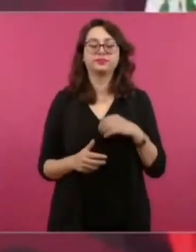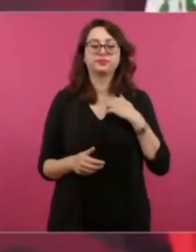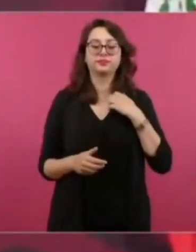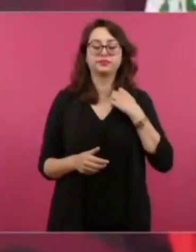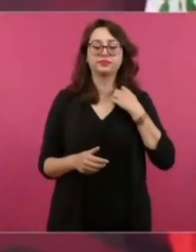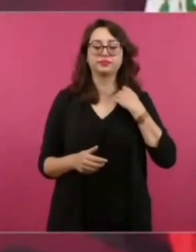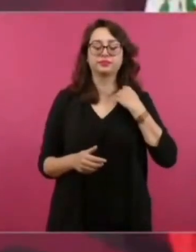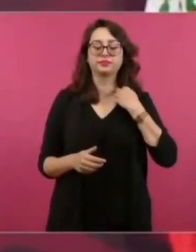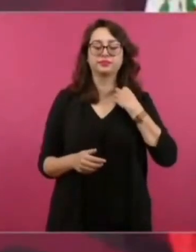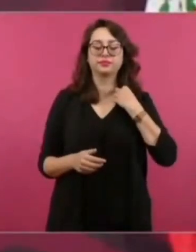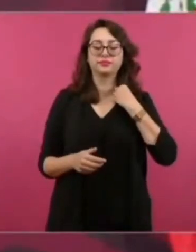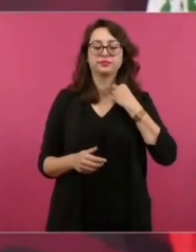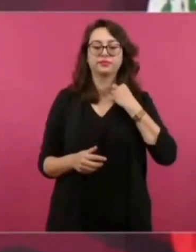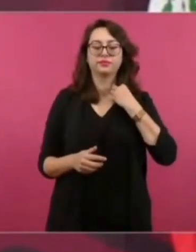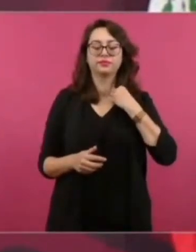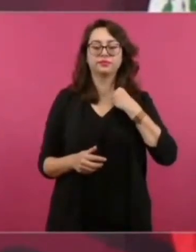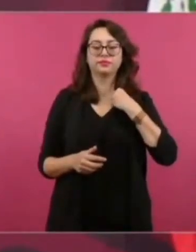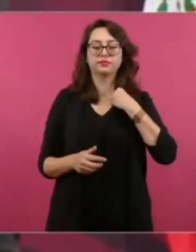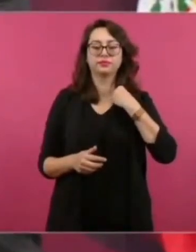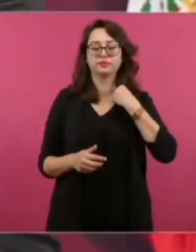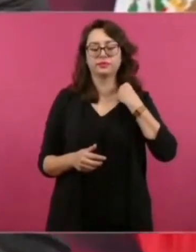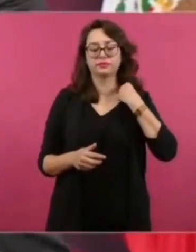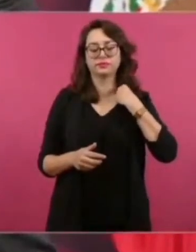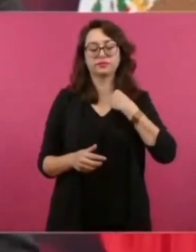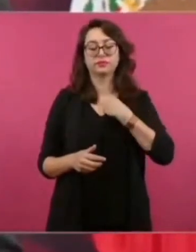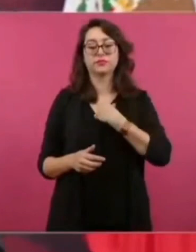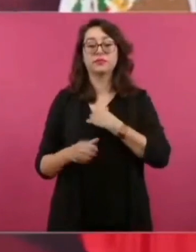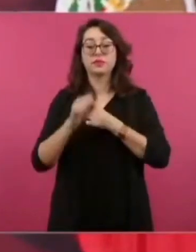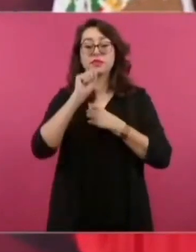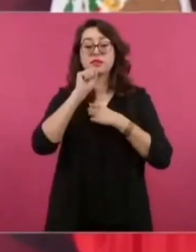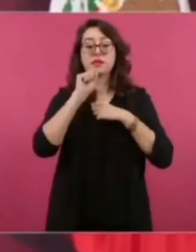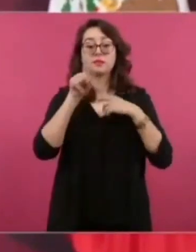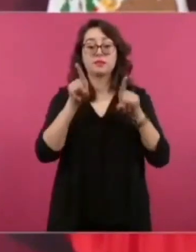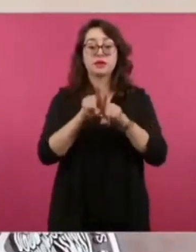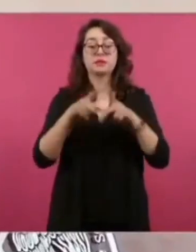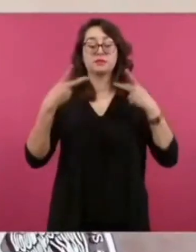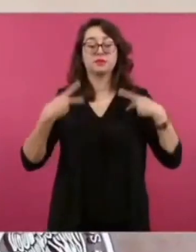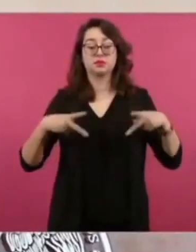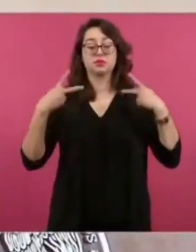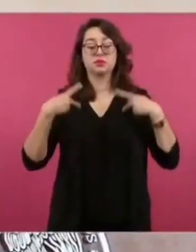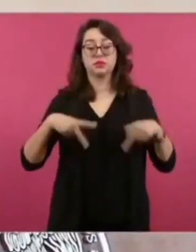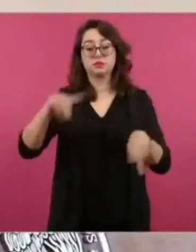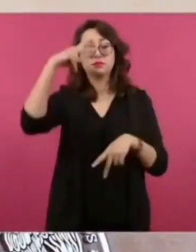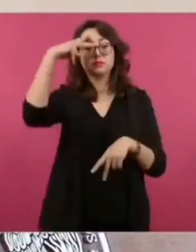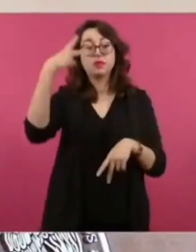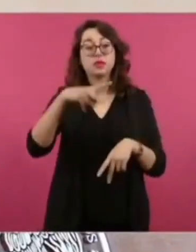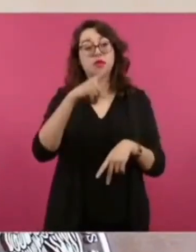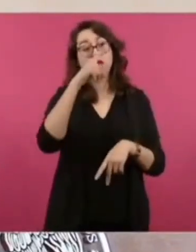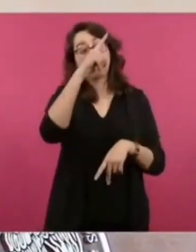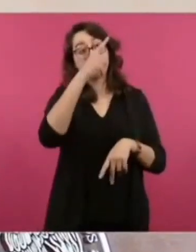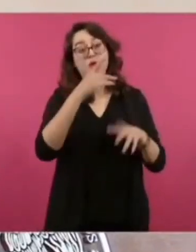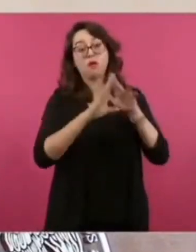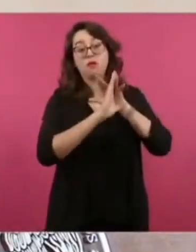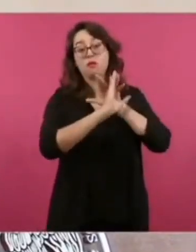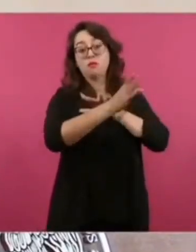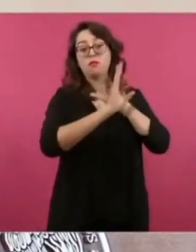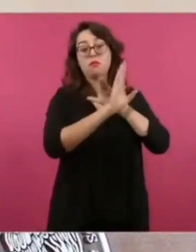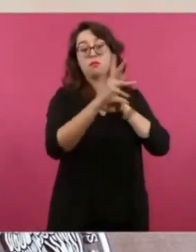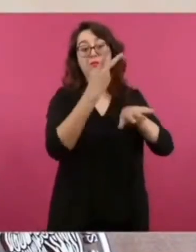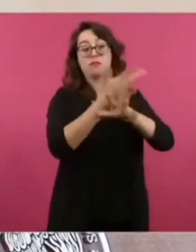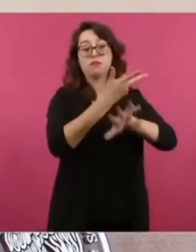nos ayudaron mucho nuestros paisanos migrantes, porque cuando más lo